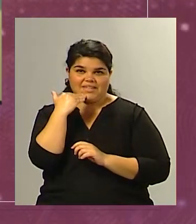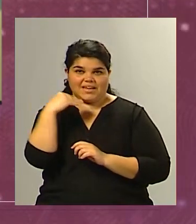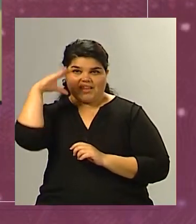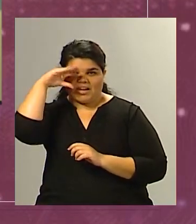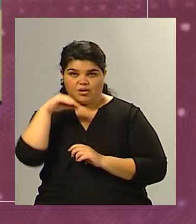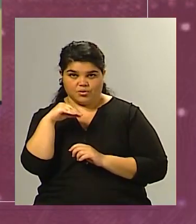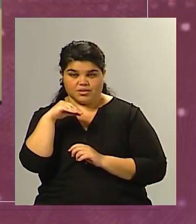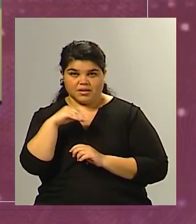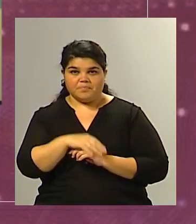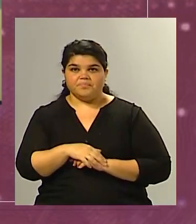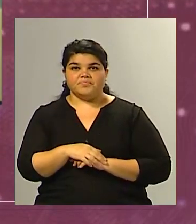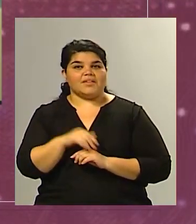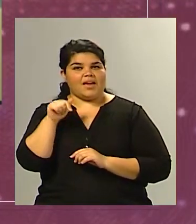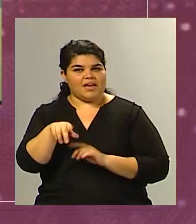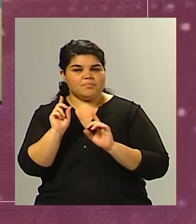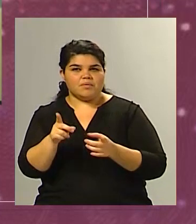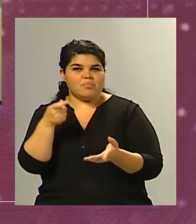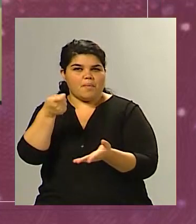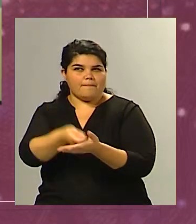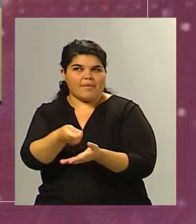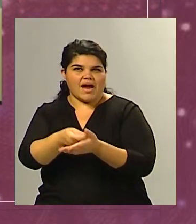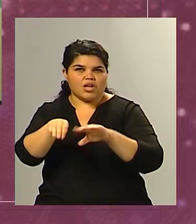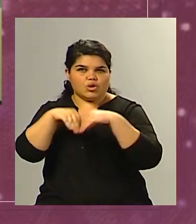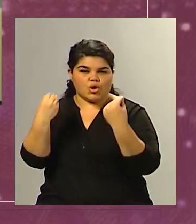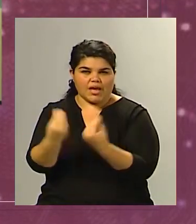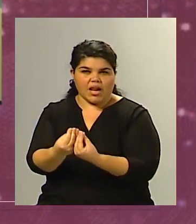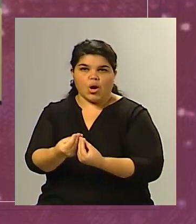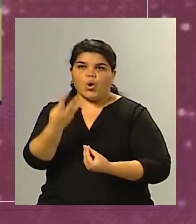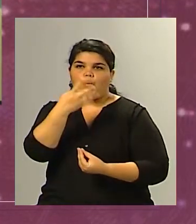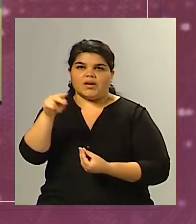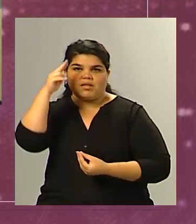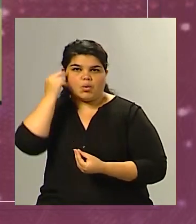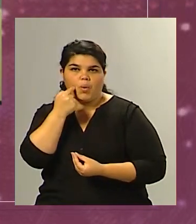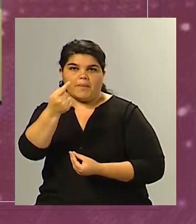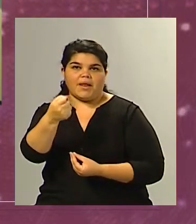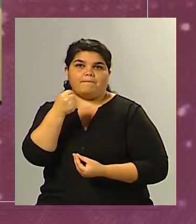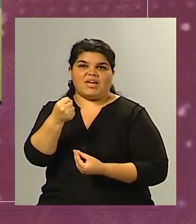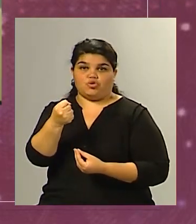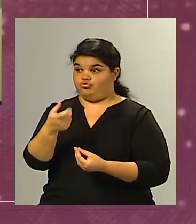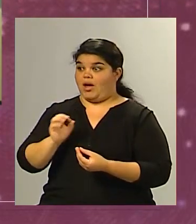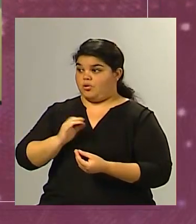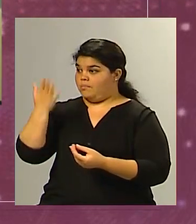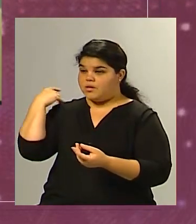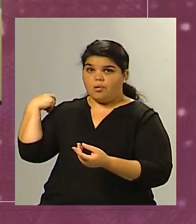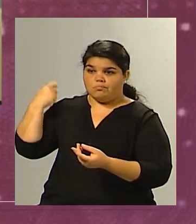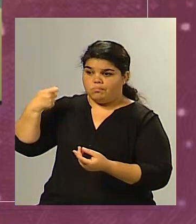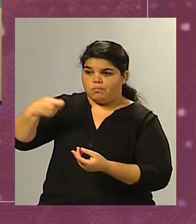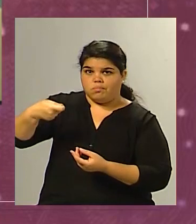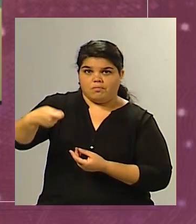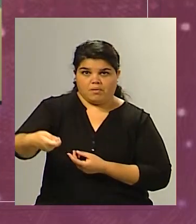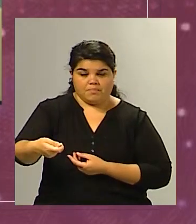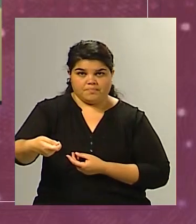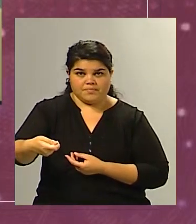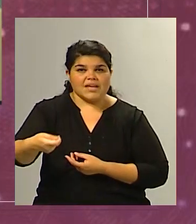nocturnas, pagaron aproximadamente unos 49.000 pesos. Uh-huh. ¿Sí? Sí. Hoy... esto porque